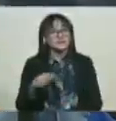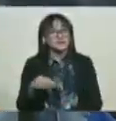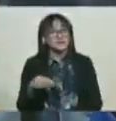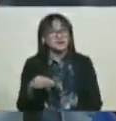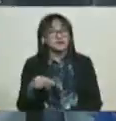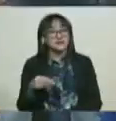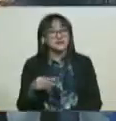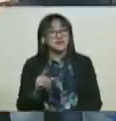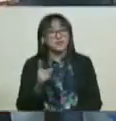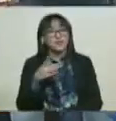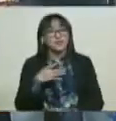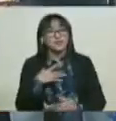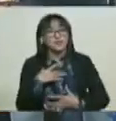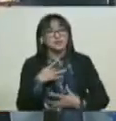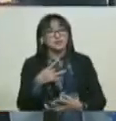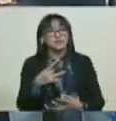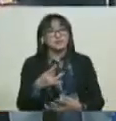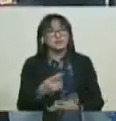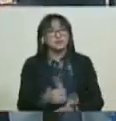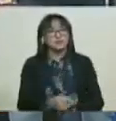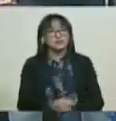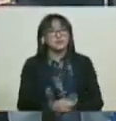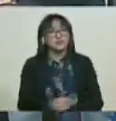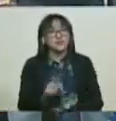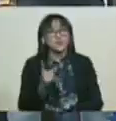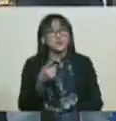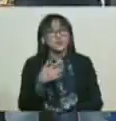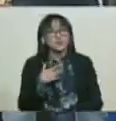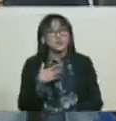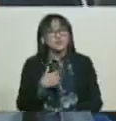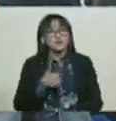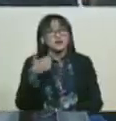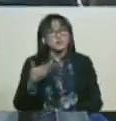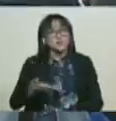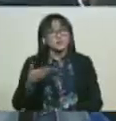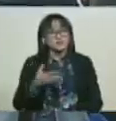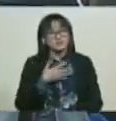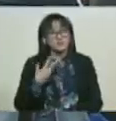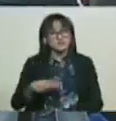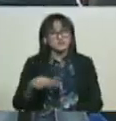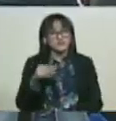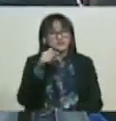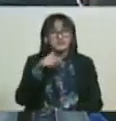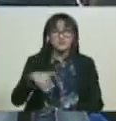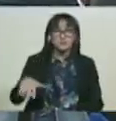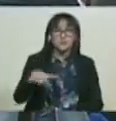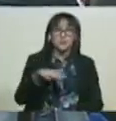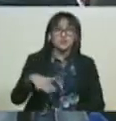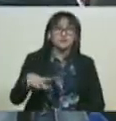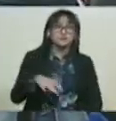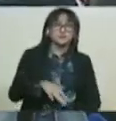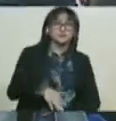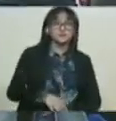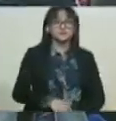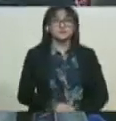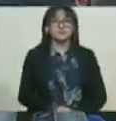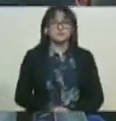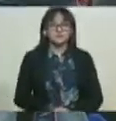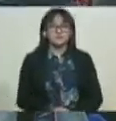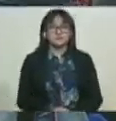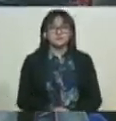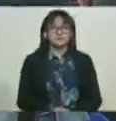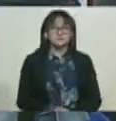interés que tengo lo único que me importa como presidente pueblo a mí